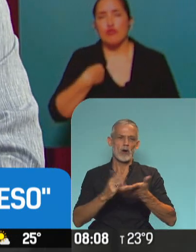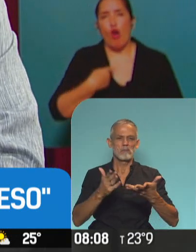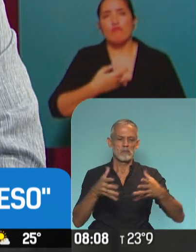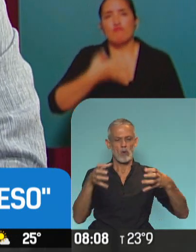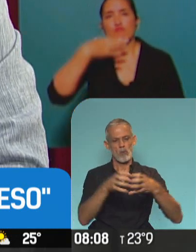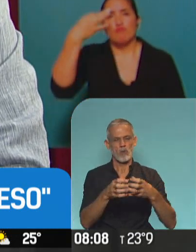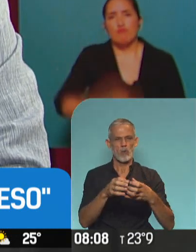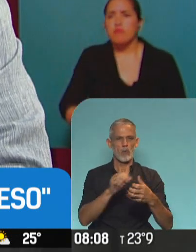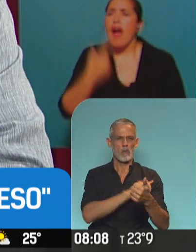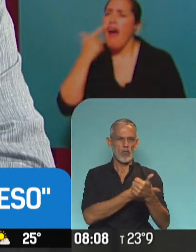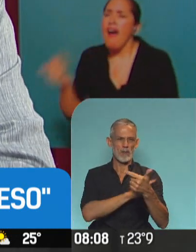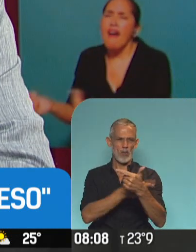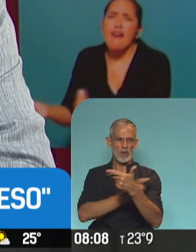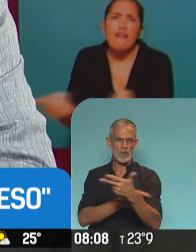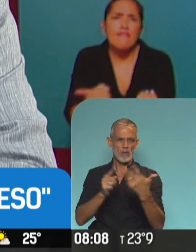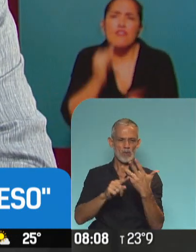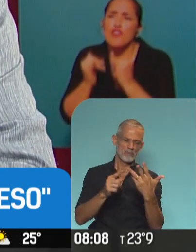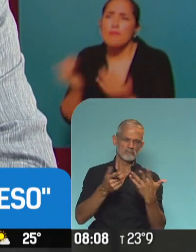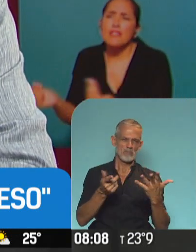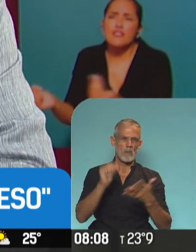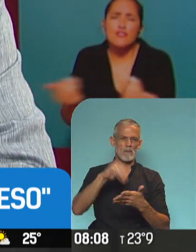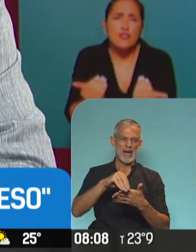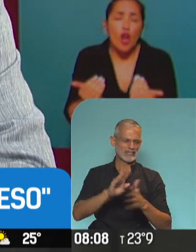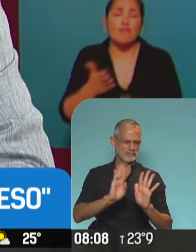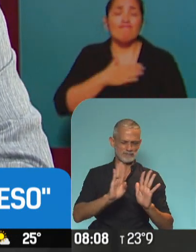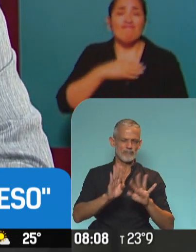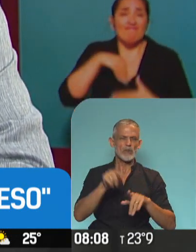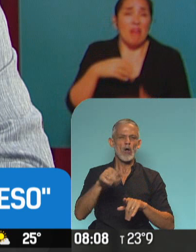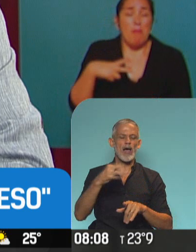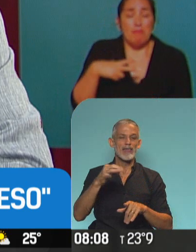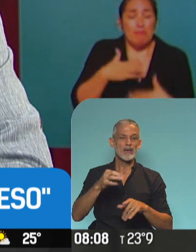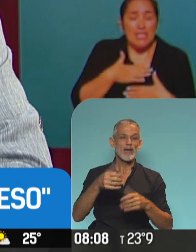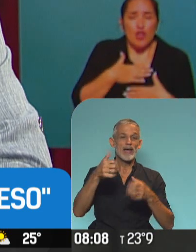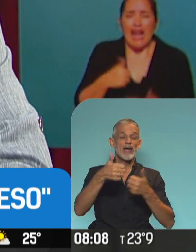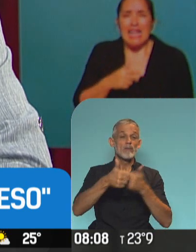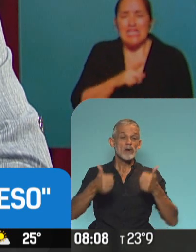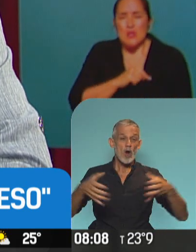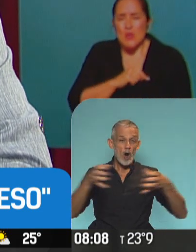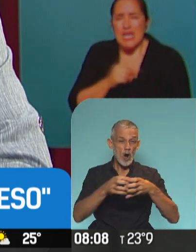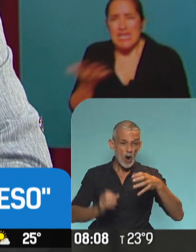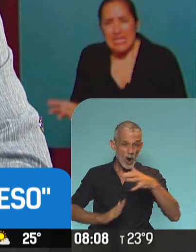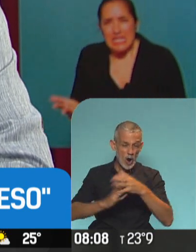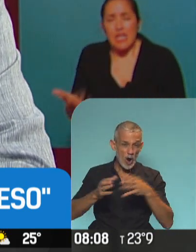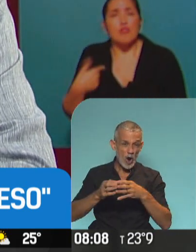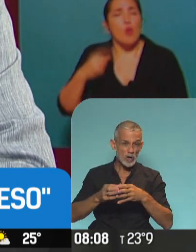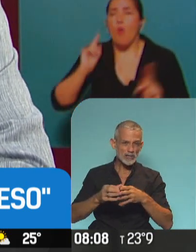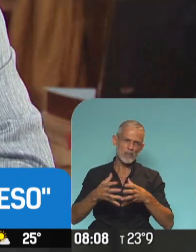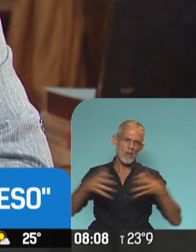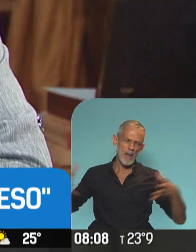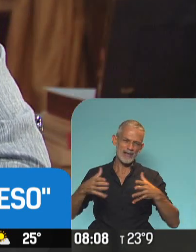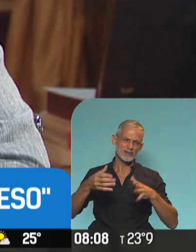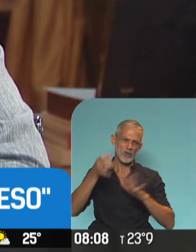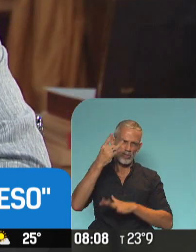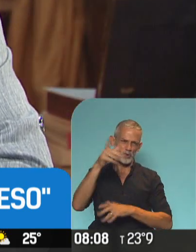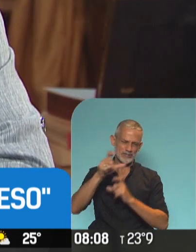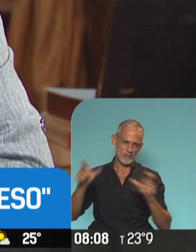vinculada al tema de las sentencias arbitrarias. Lo que tiene que hacer es ampliar la Corte, llevarla a 12 miembros y dejarse macanas con el